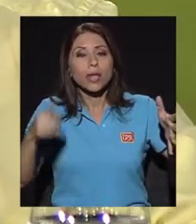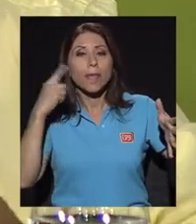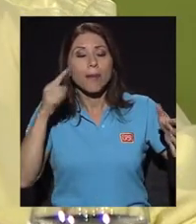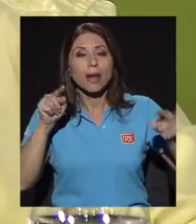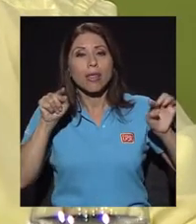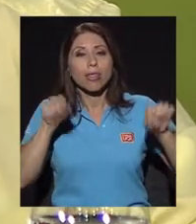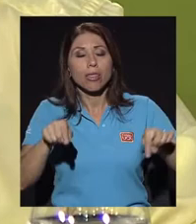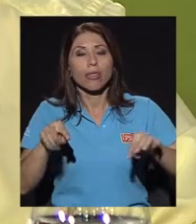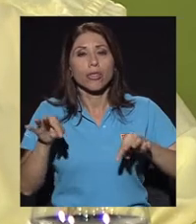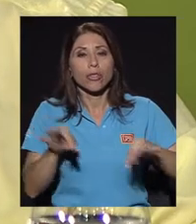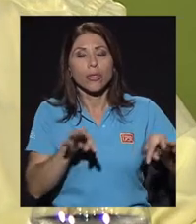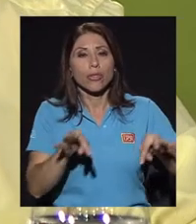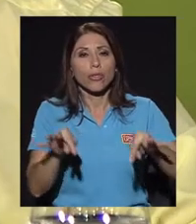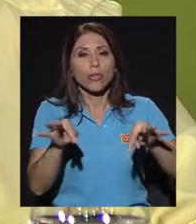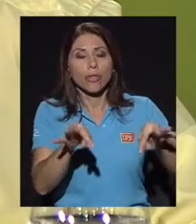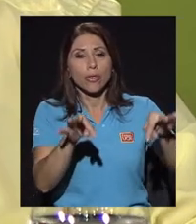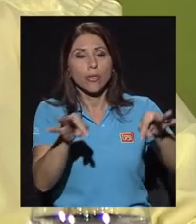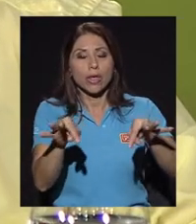Turrialba Jimena se mantiene